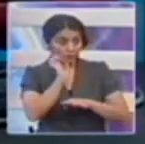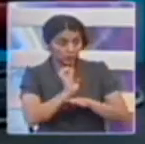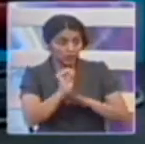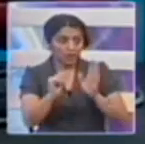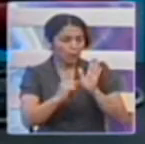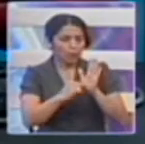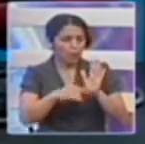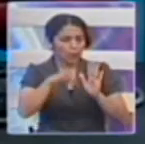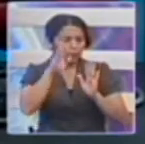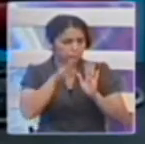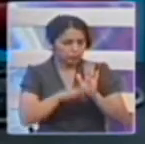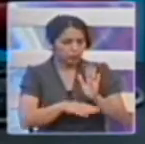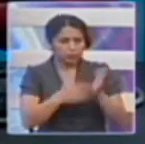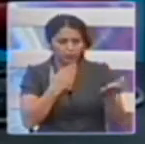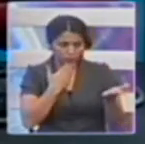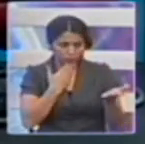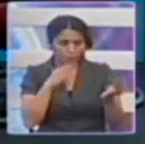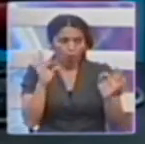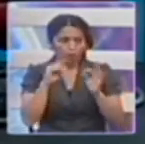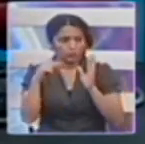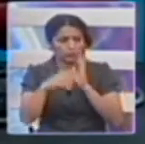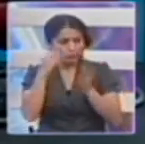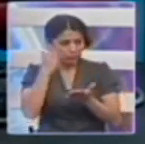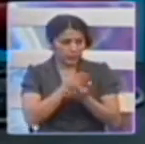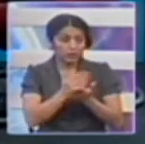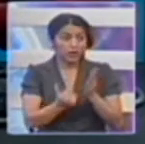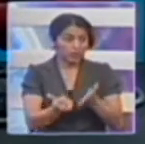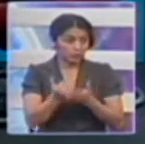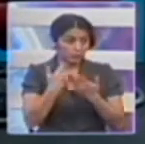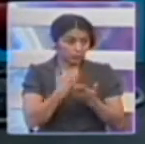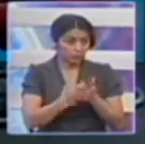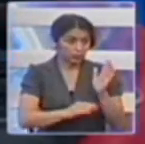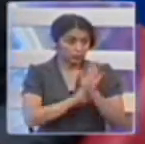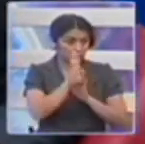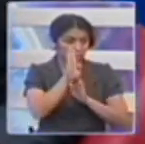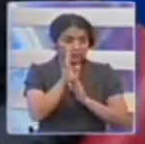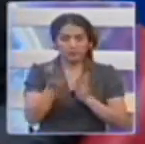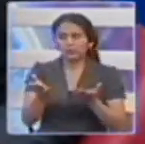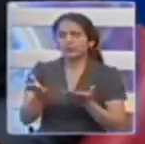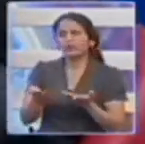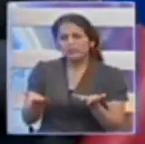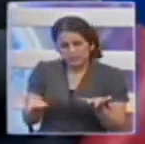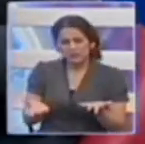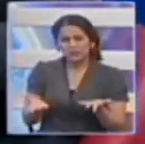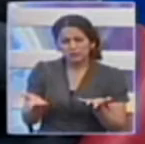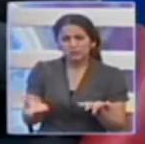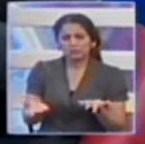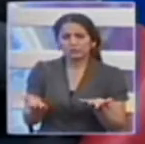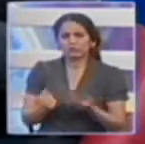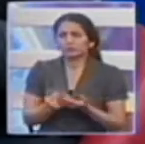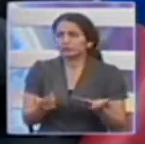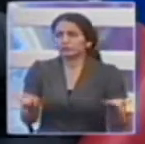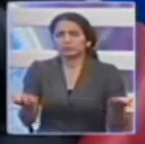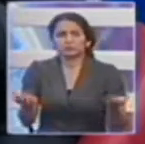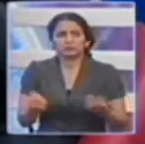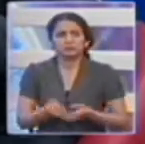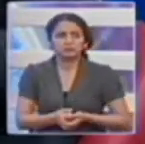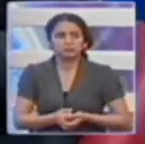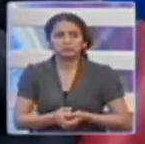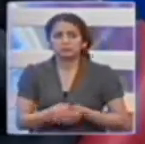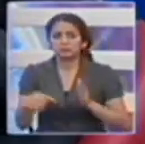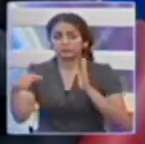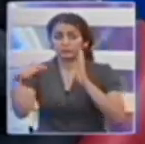reduciendo impuestos, eliminando otros? Se puede, y justamente escuchaba en la anterior entrevista el comentario de que es importante a la vez que